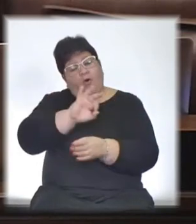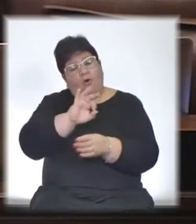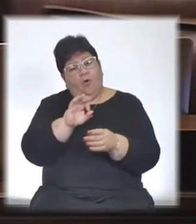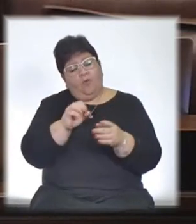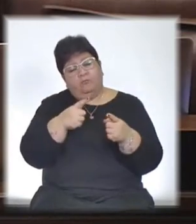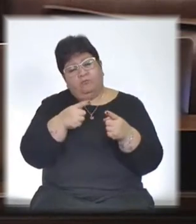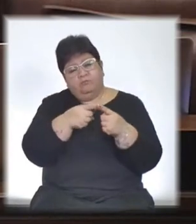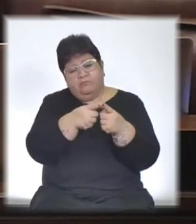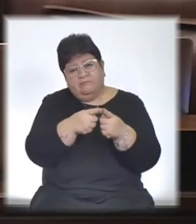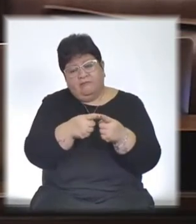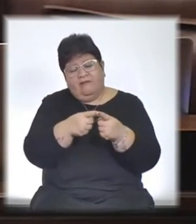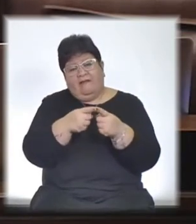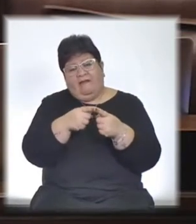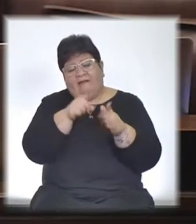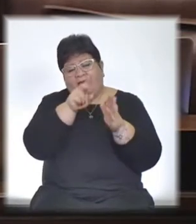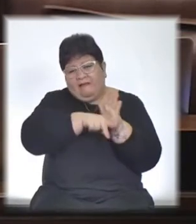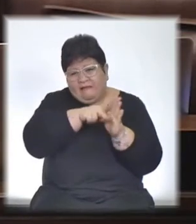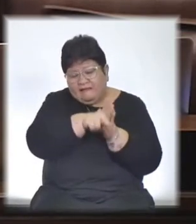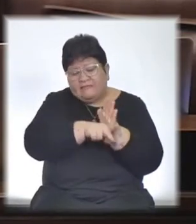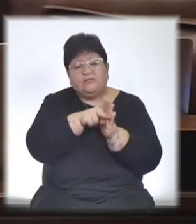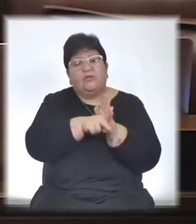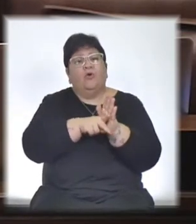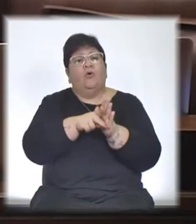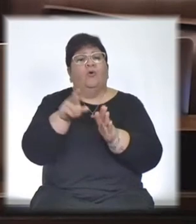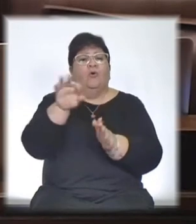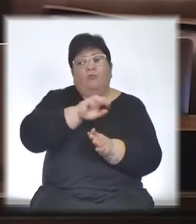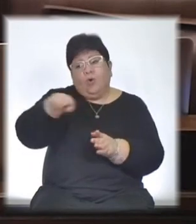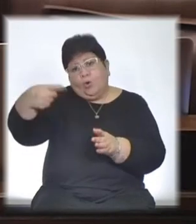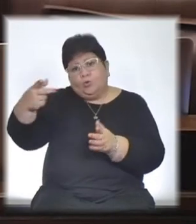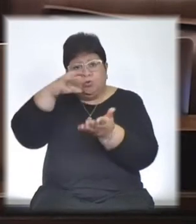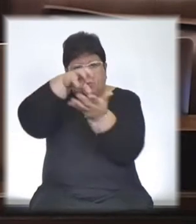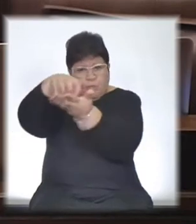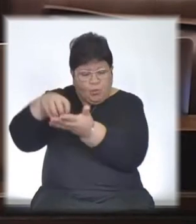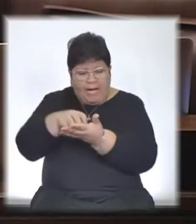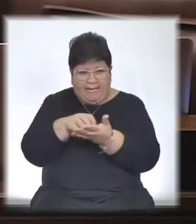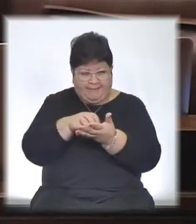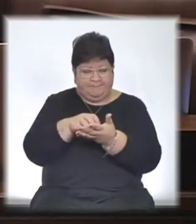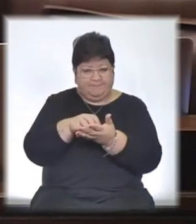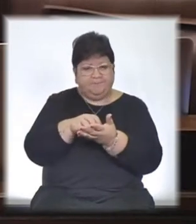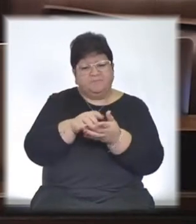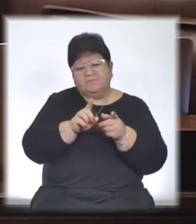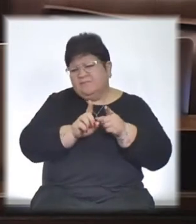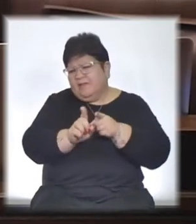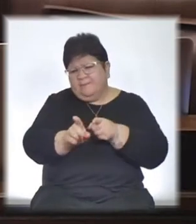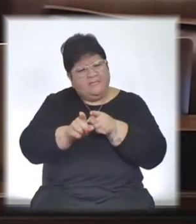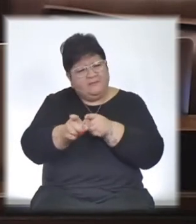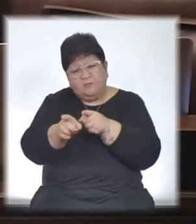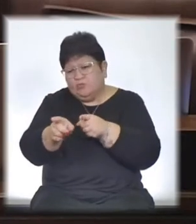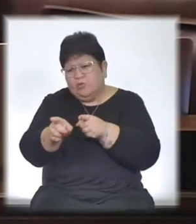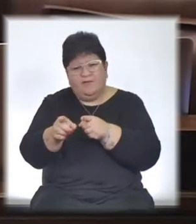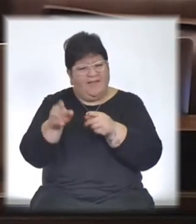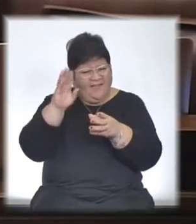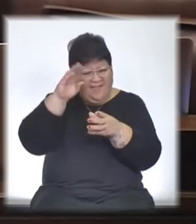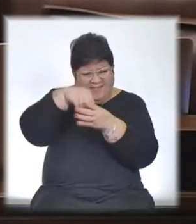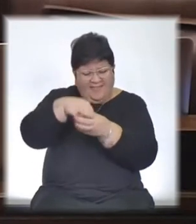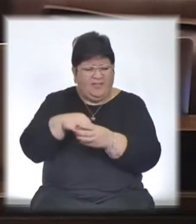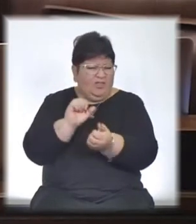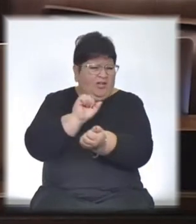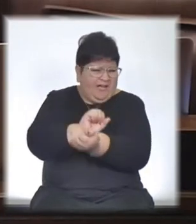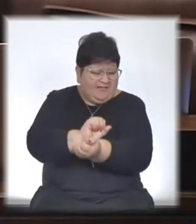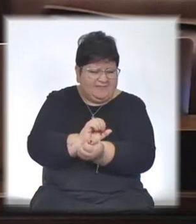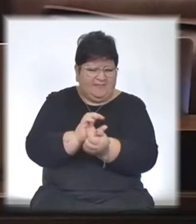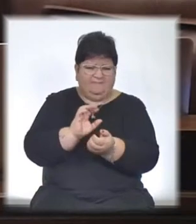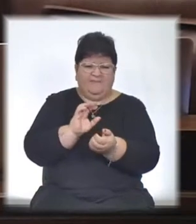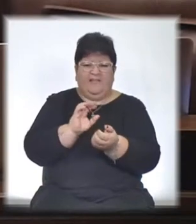los distintos cuarteles donde sucedió la represión. La persecución en las cárceles, la sanción arbitraria,